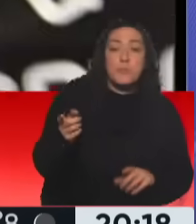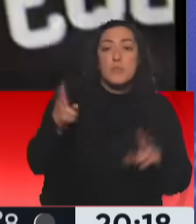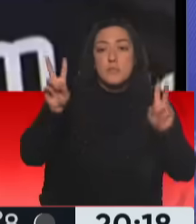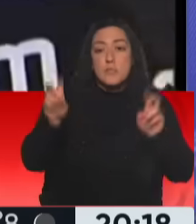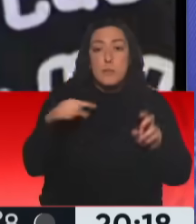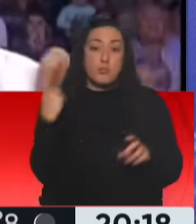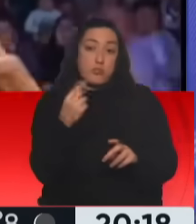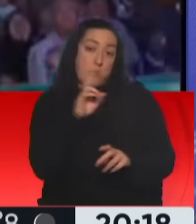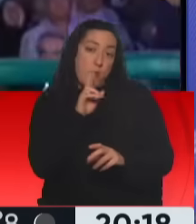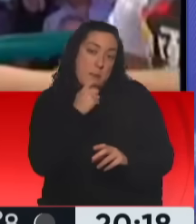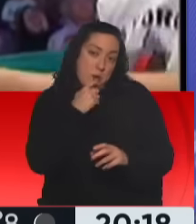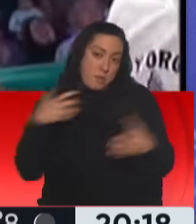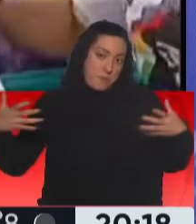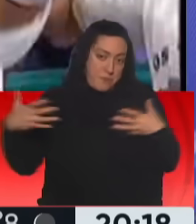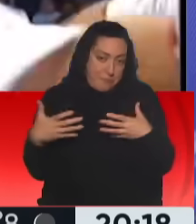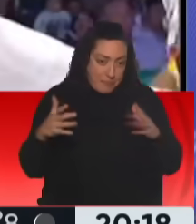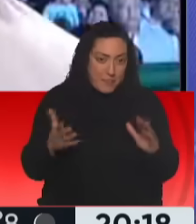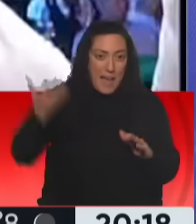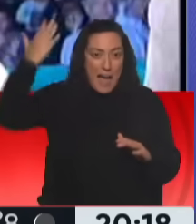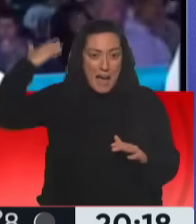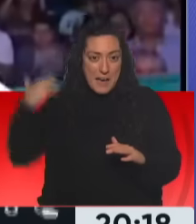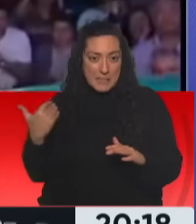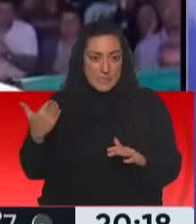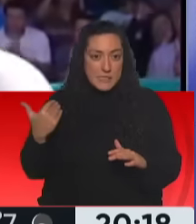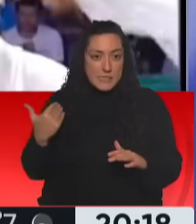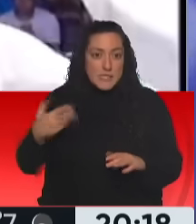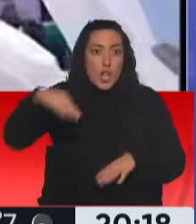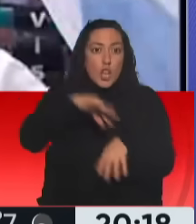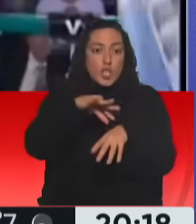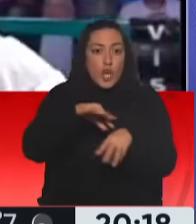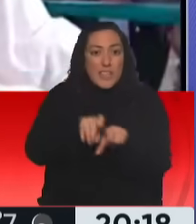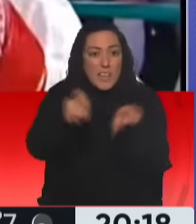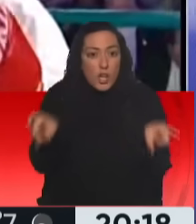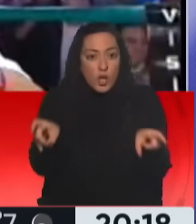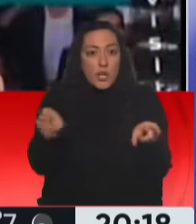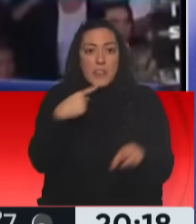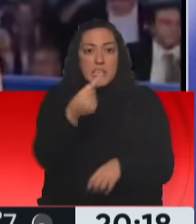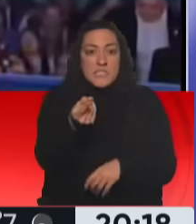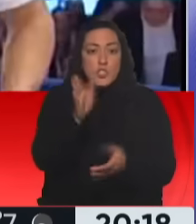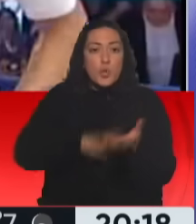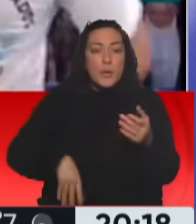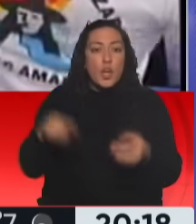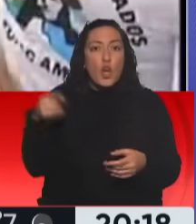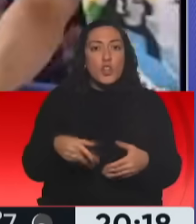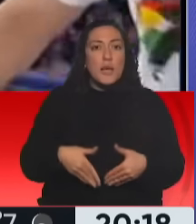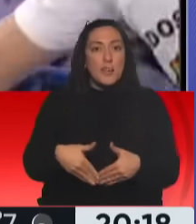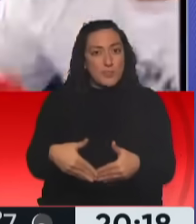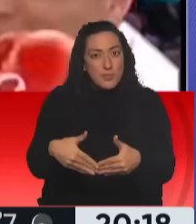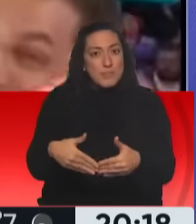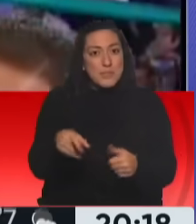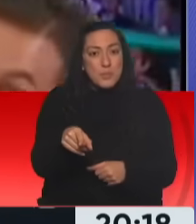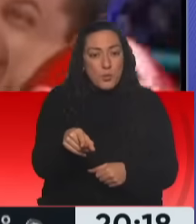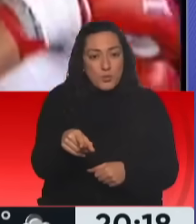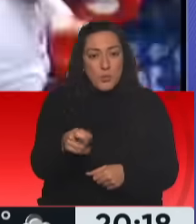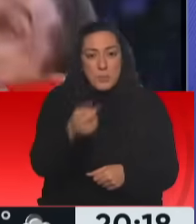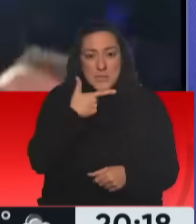mujeres, muchas veces antes te hablaban, por ejemplo, los médicos ginecólogos, de las pastillas anticonceptivas y la Claro. relación directa